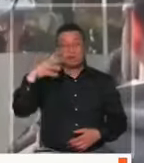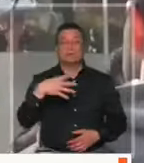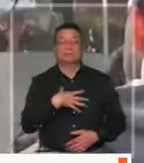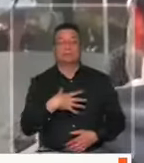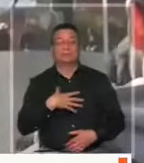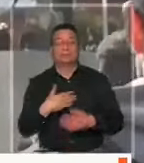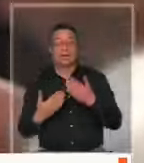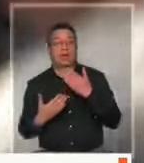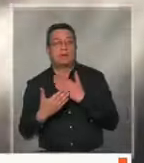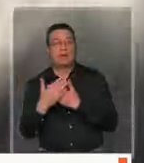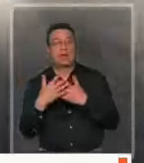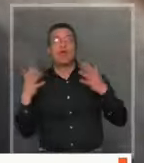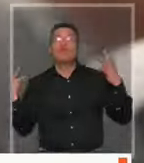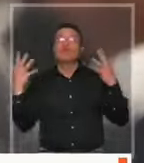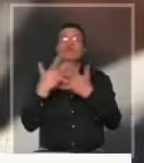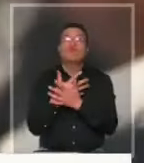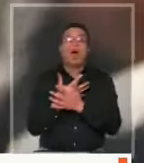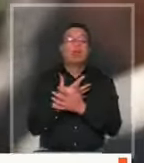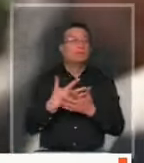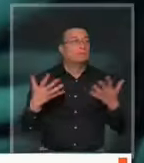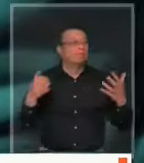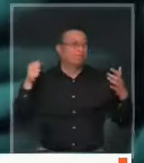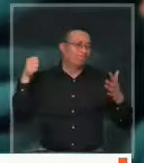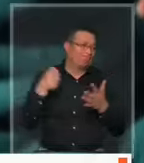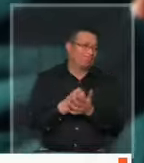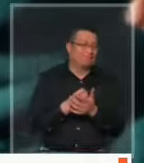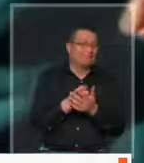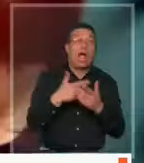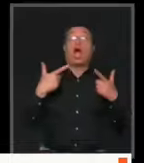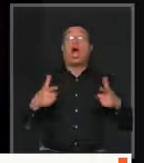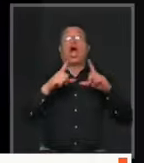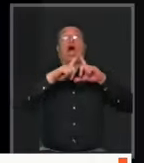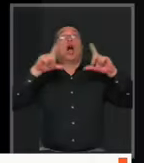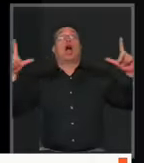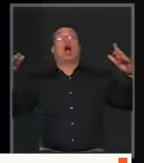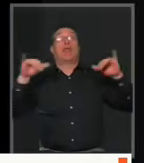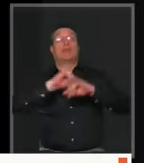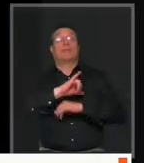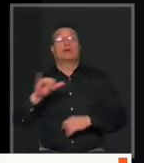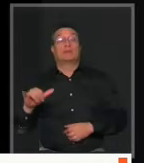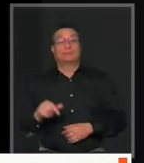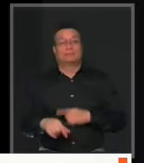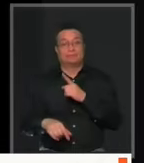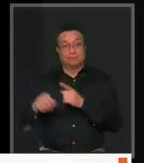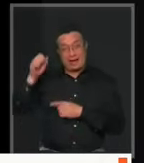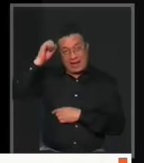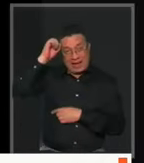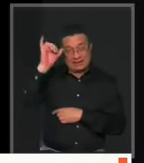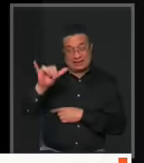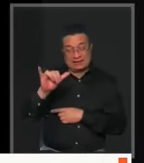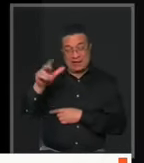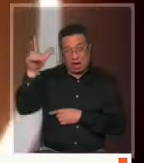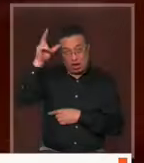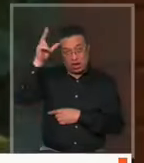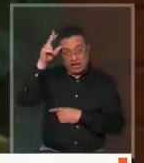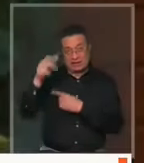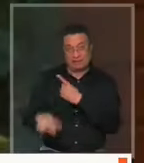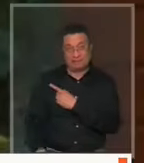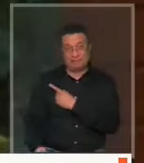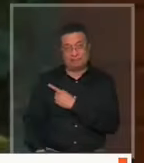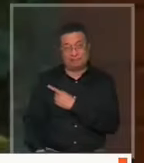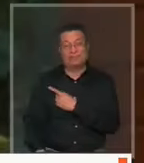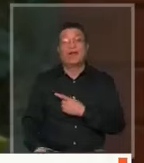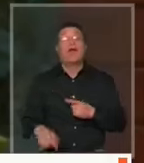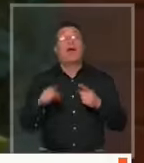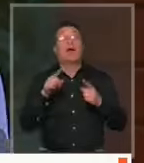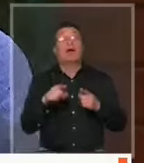mañana porque amaneció nublado, sin embargo se despejó y este fue el panorama. Desde la región de Aysén, desde Coyhaique particularmente. En el